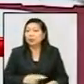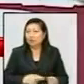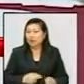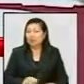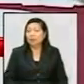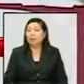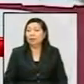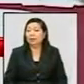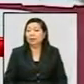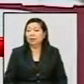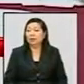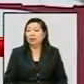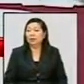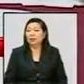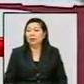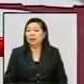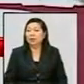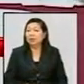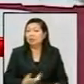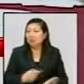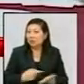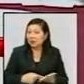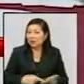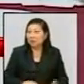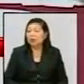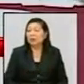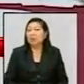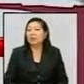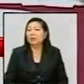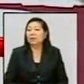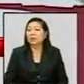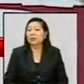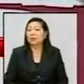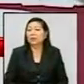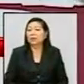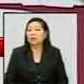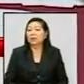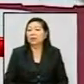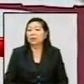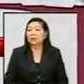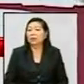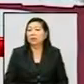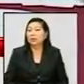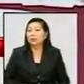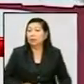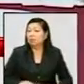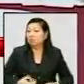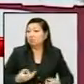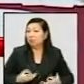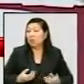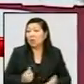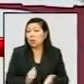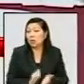estos equipos, como el neuronavegador, como los injertos, cómo despilfarran realmente